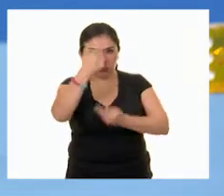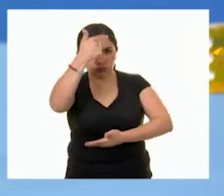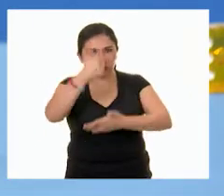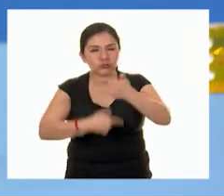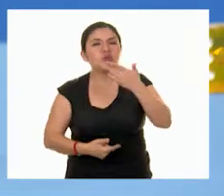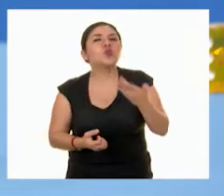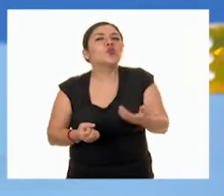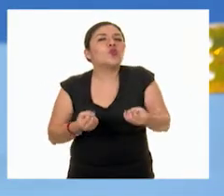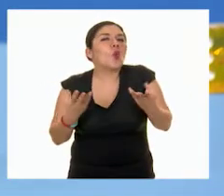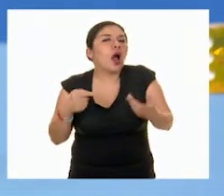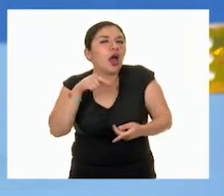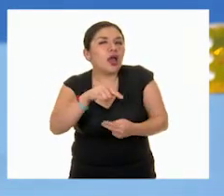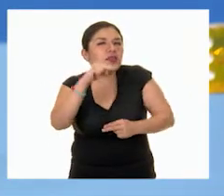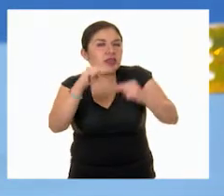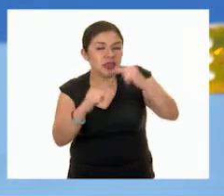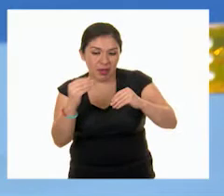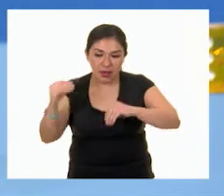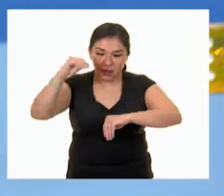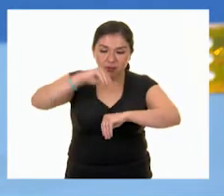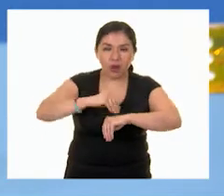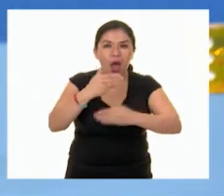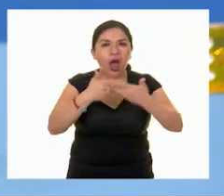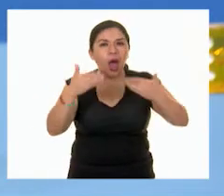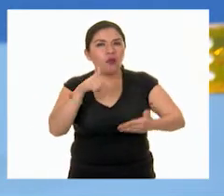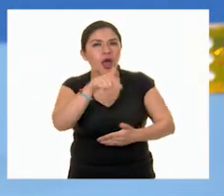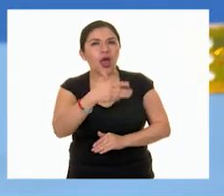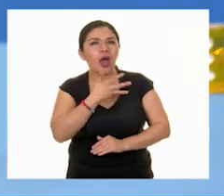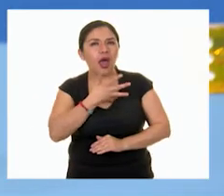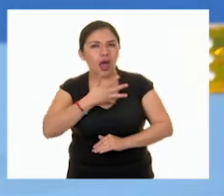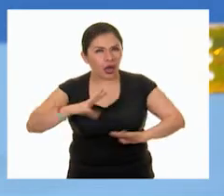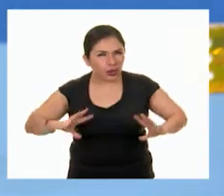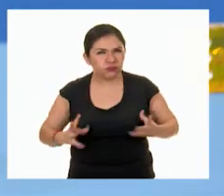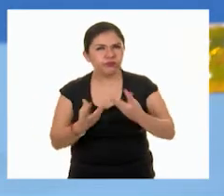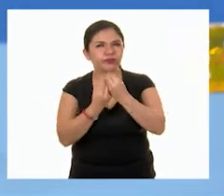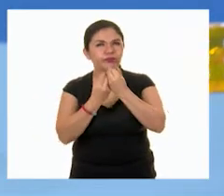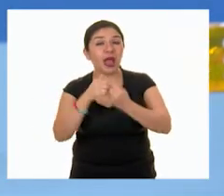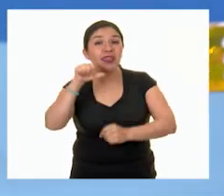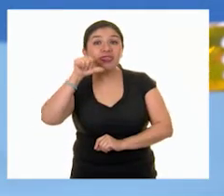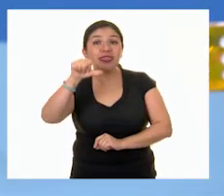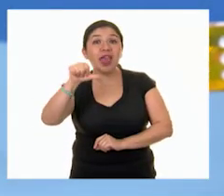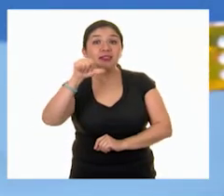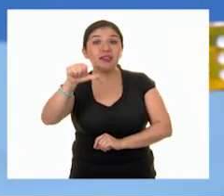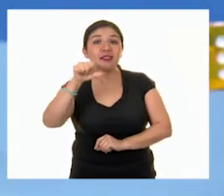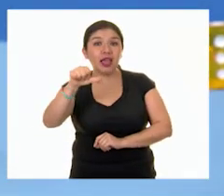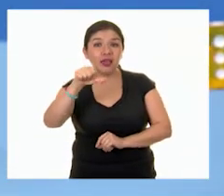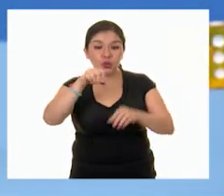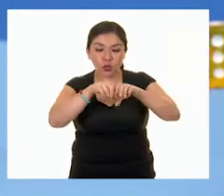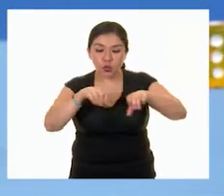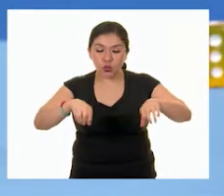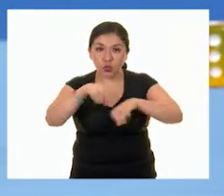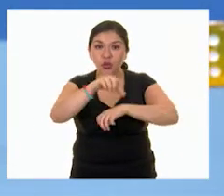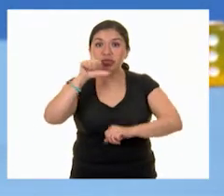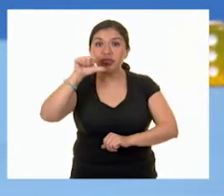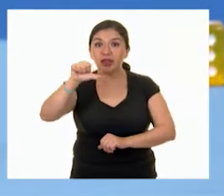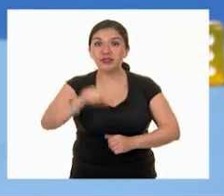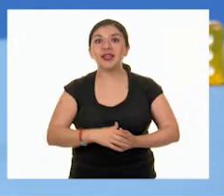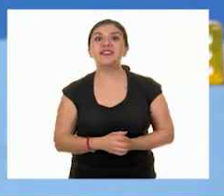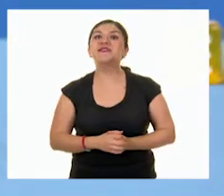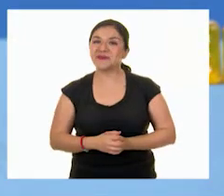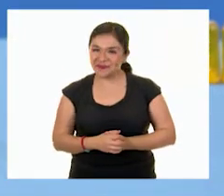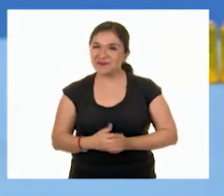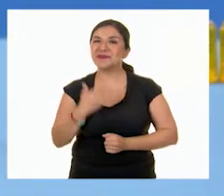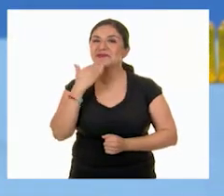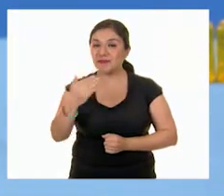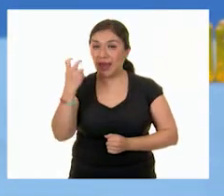nivel? Con este nuevo nivel vemos que ahora tiene un total de 16 cubitos de volumen. Ok,